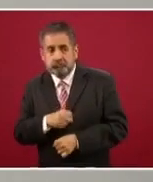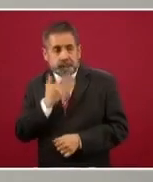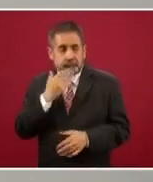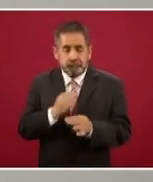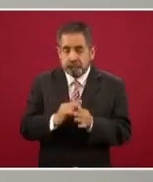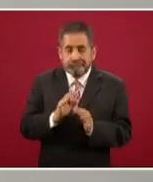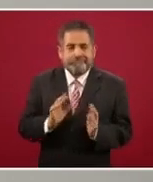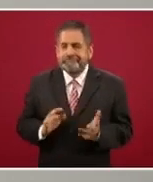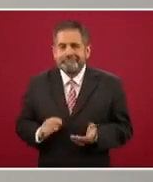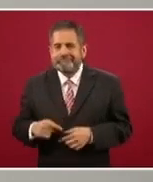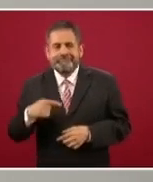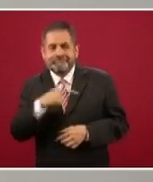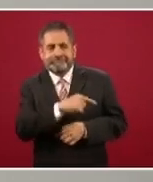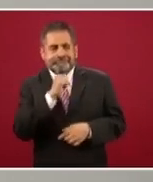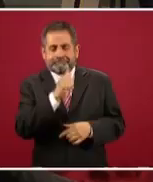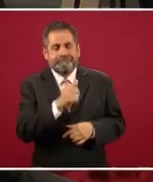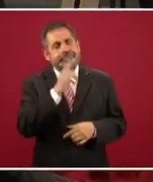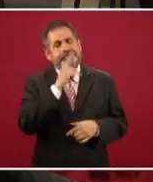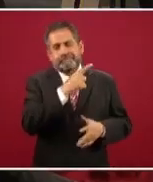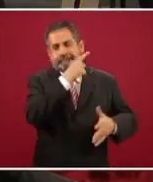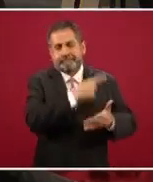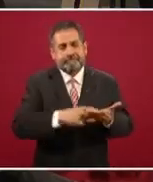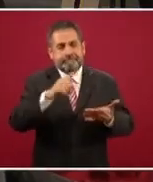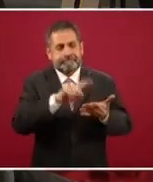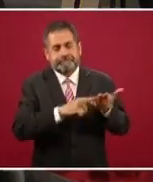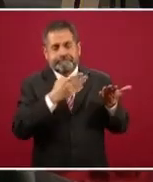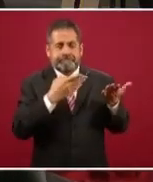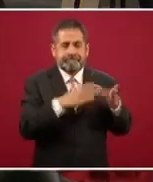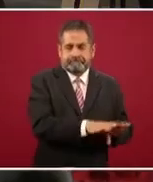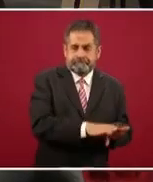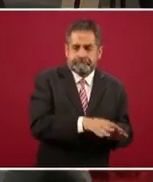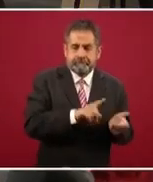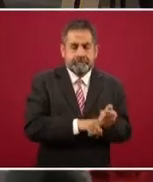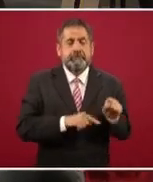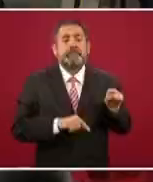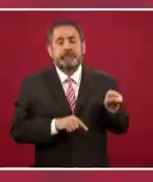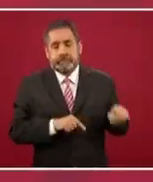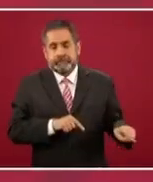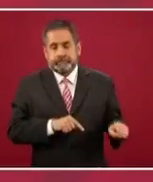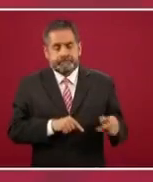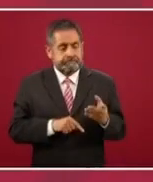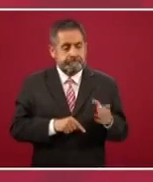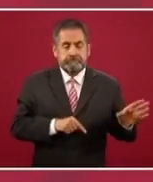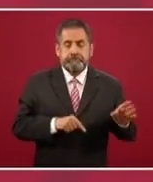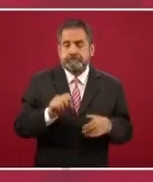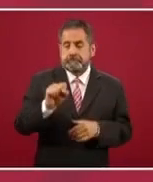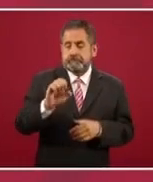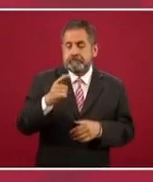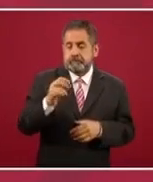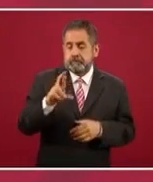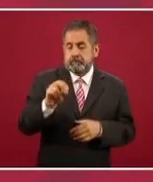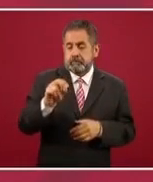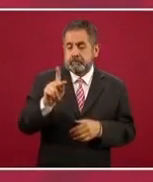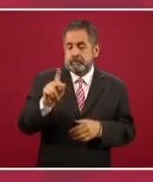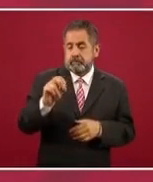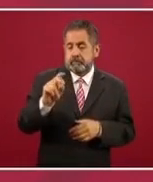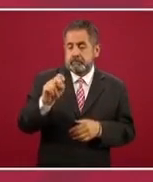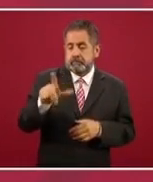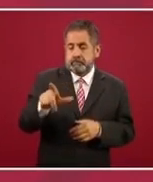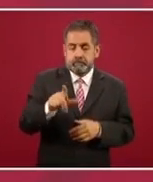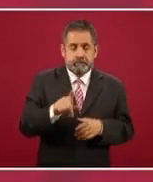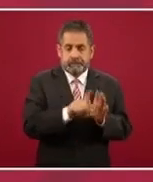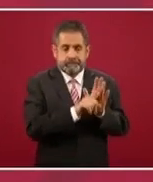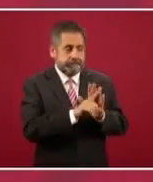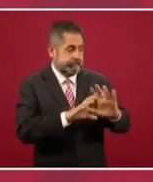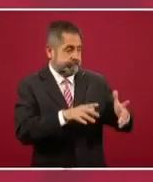más requiere la población, que fue hacer a un lado el Seguro Popular y en